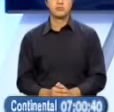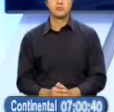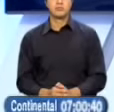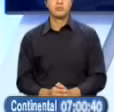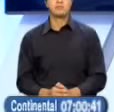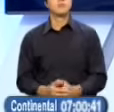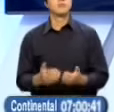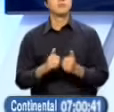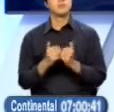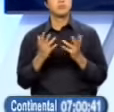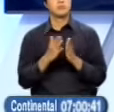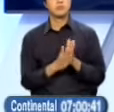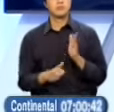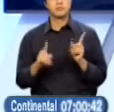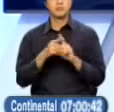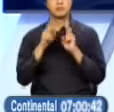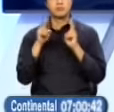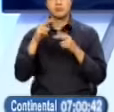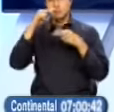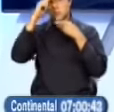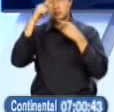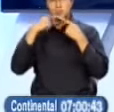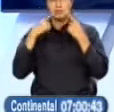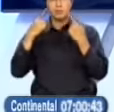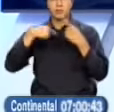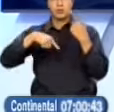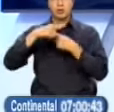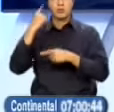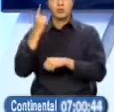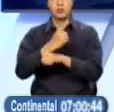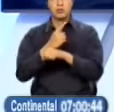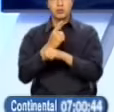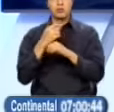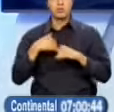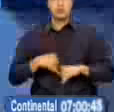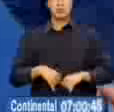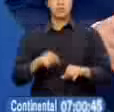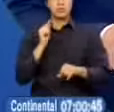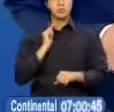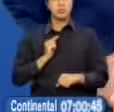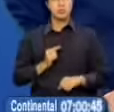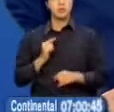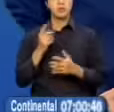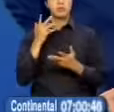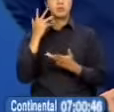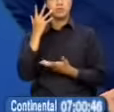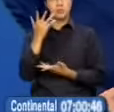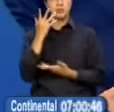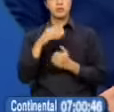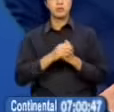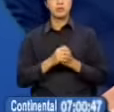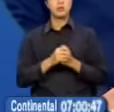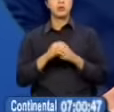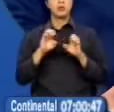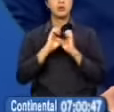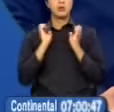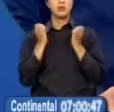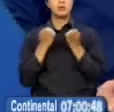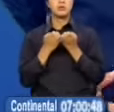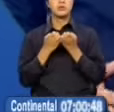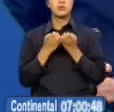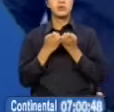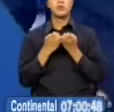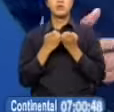hace que los deportes en este segmento de noticias de 7 volvemos dentro de una hora con más detalles además con soledad rodríguez desde el estadio olímpico atahualpa